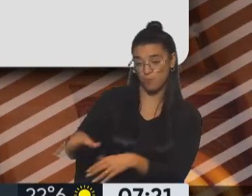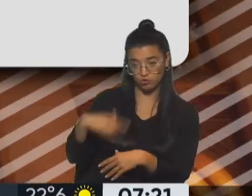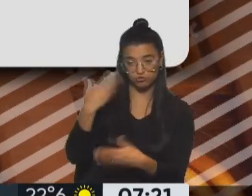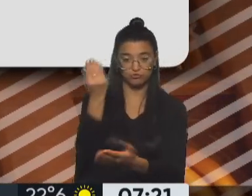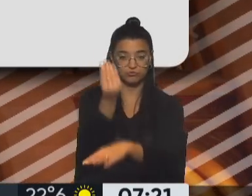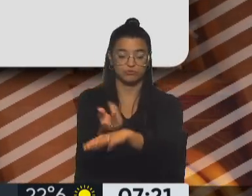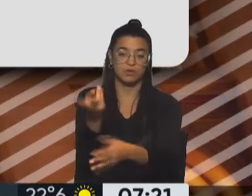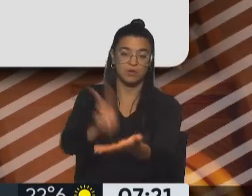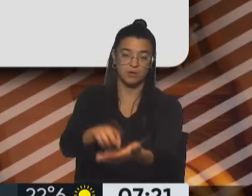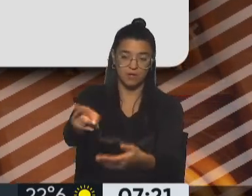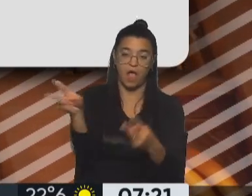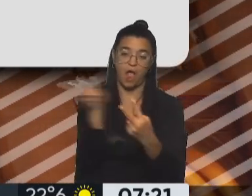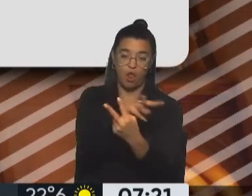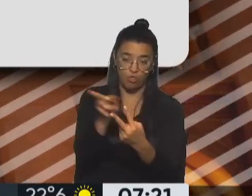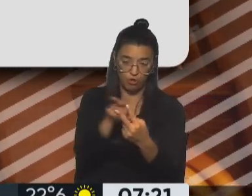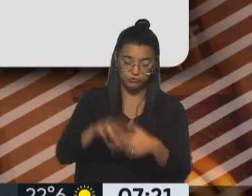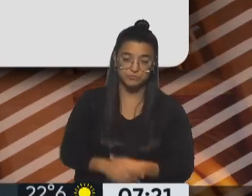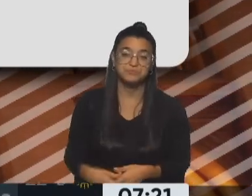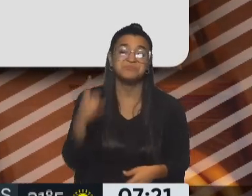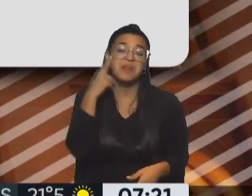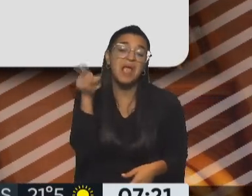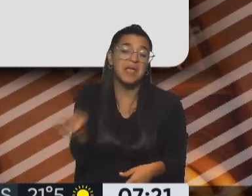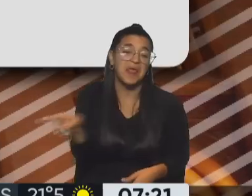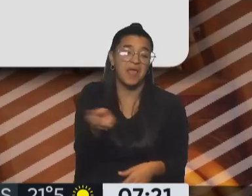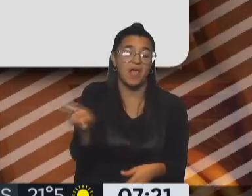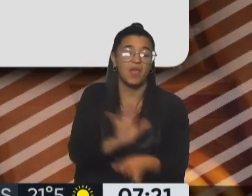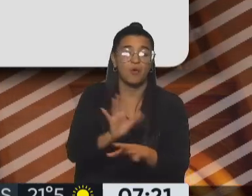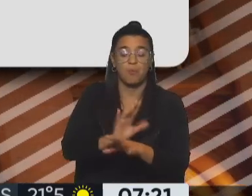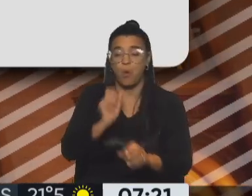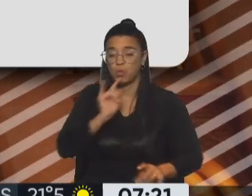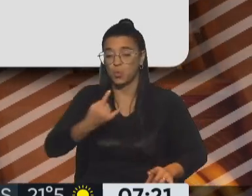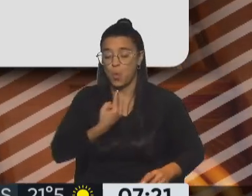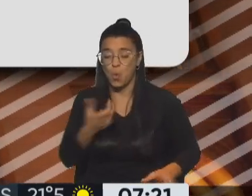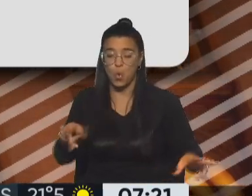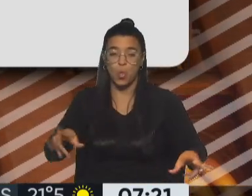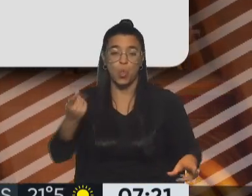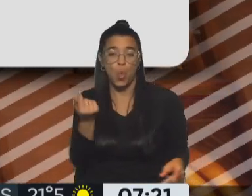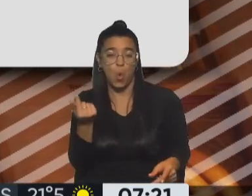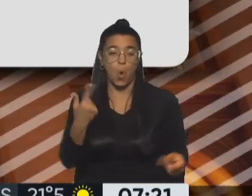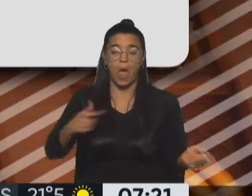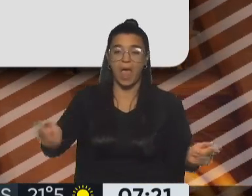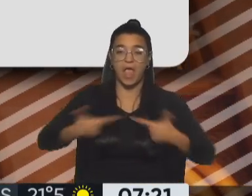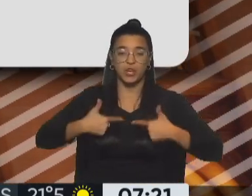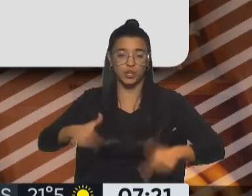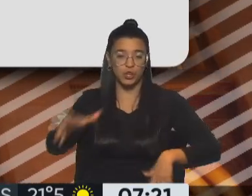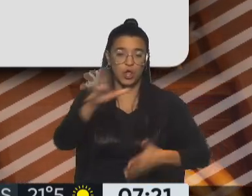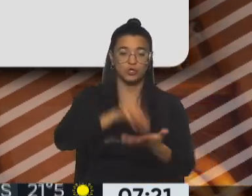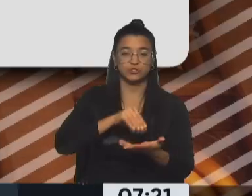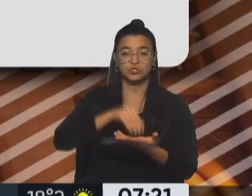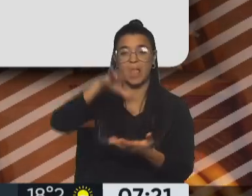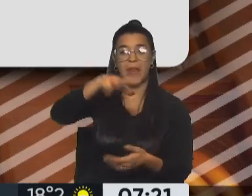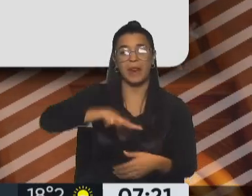reelecciones a Mansur y UNAC, dice Patricia Bullrich. Se creen señores feudales, otra vez con los señores feudales y dueños de sus